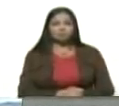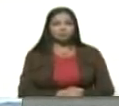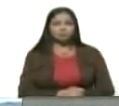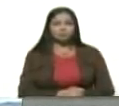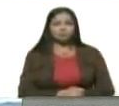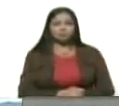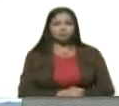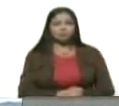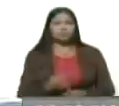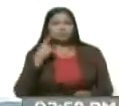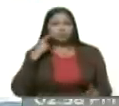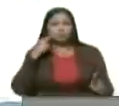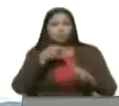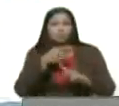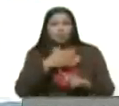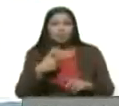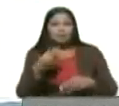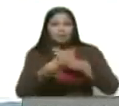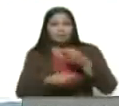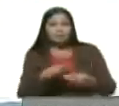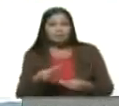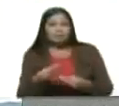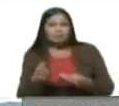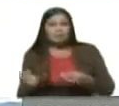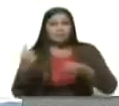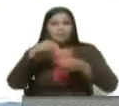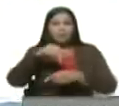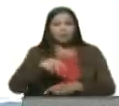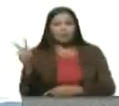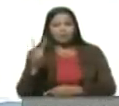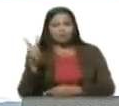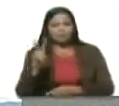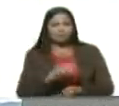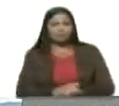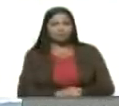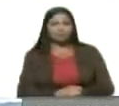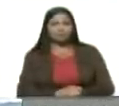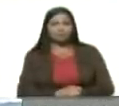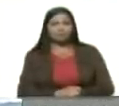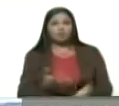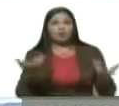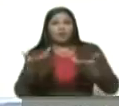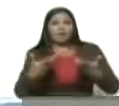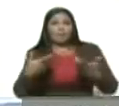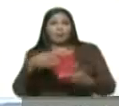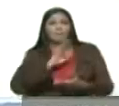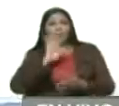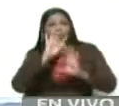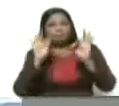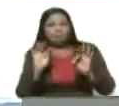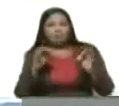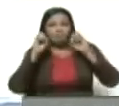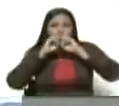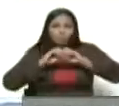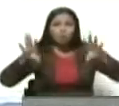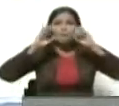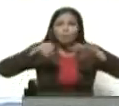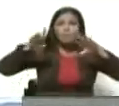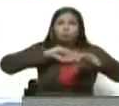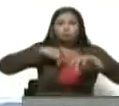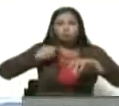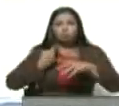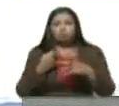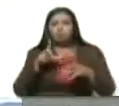Era la punta de lanza para entrar a Venezuela. Lo quemaron ellos mismos, pero ante el mundo corrieron la voz, que nosotros éramos